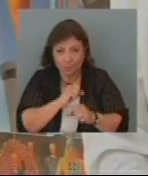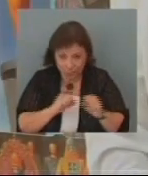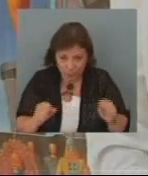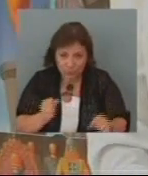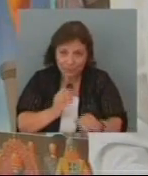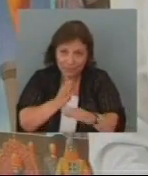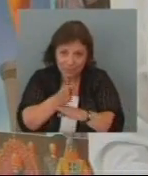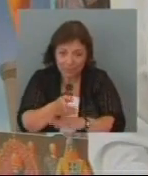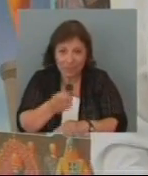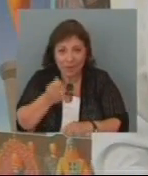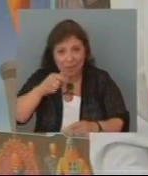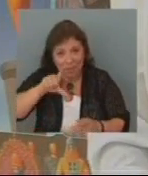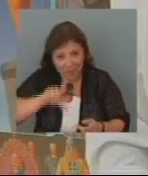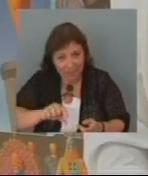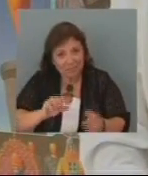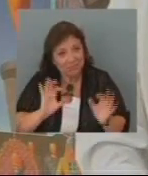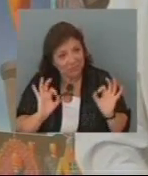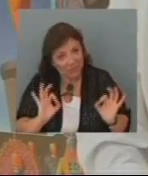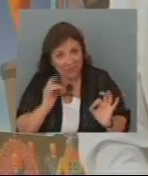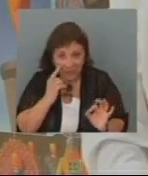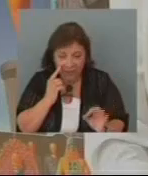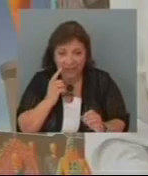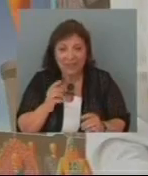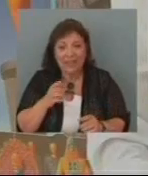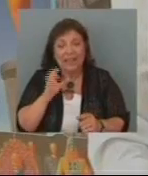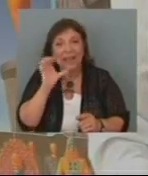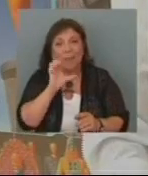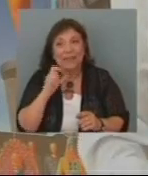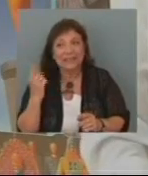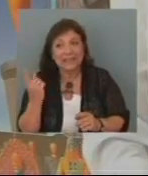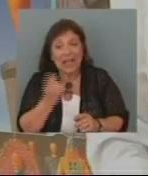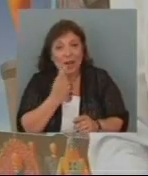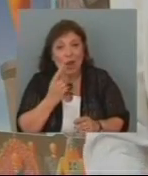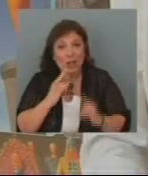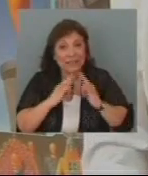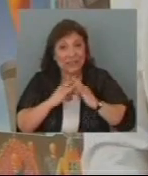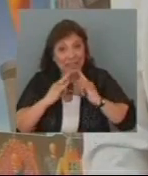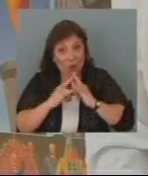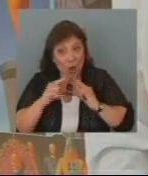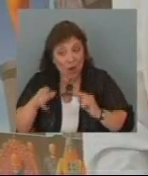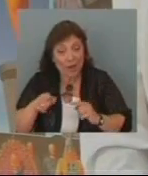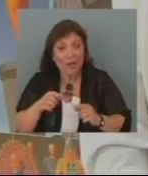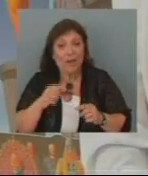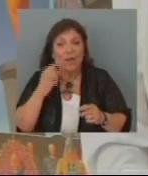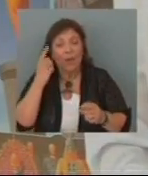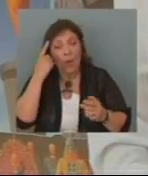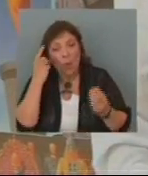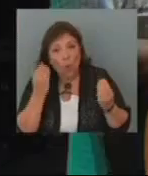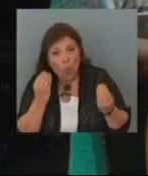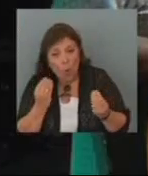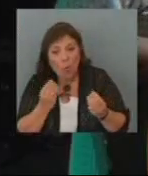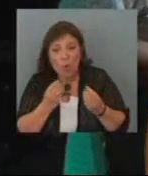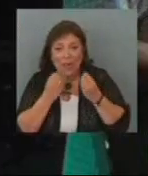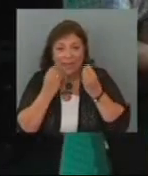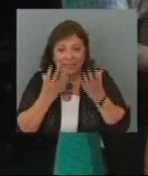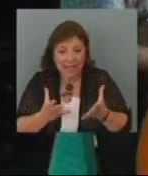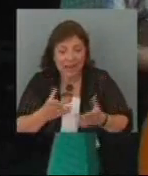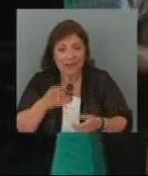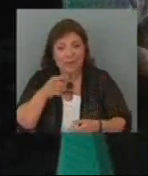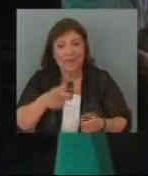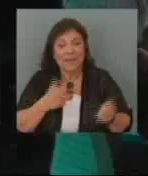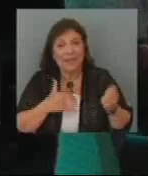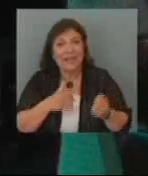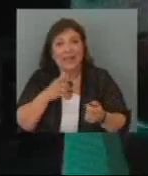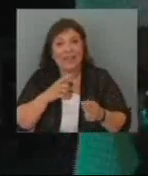eso hacemos mucho hincapié con los empresarios de San Gregorio de Polanco a que se pongan a tono con la circunstancia. El Festival de